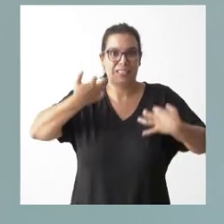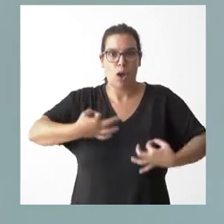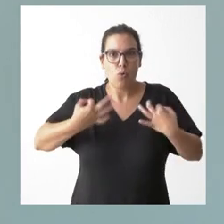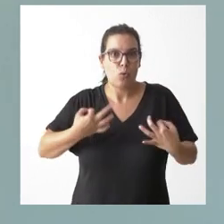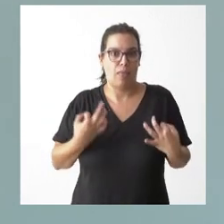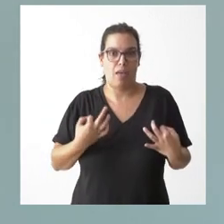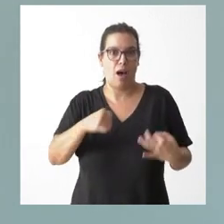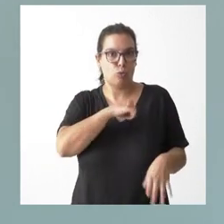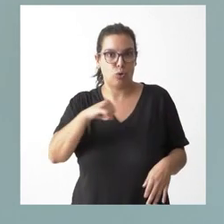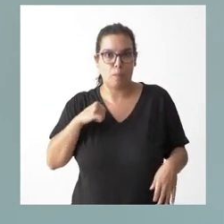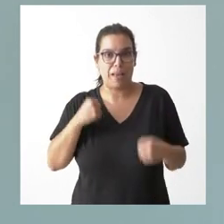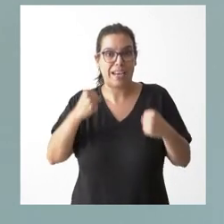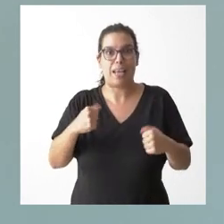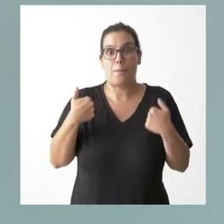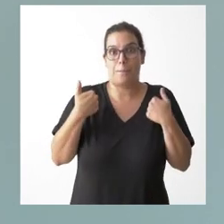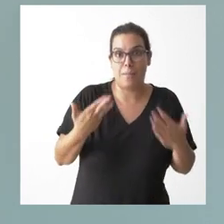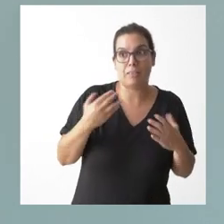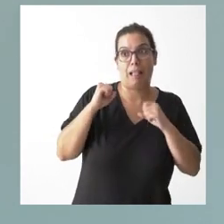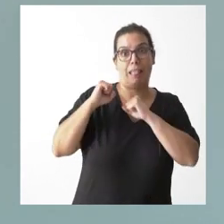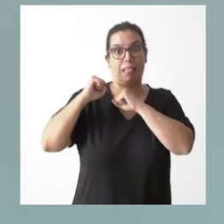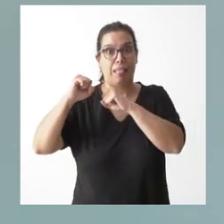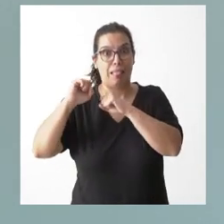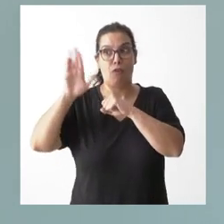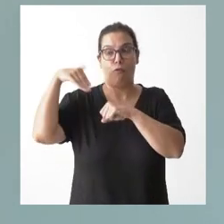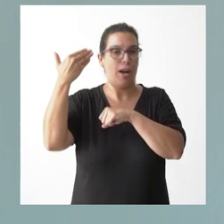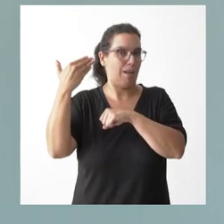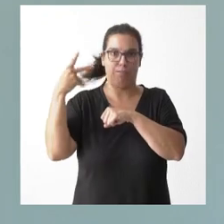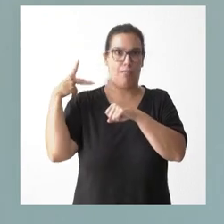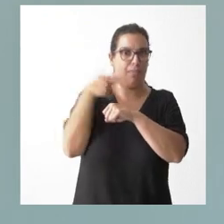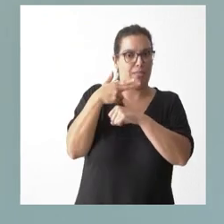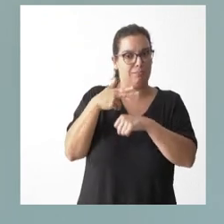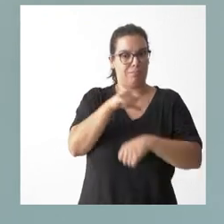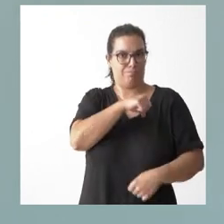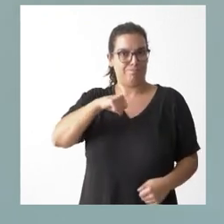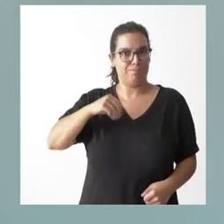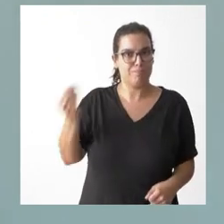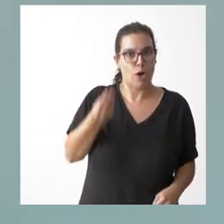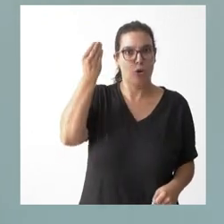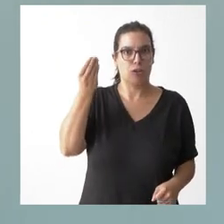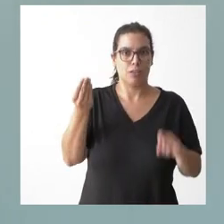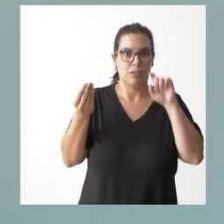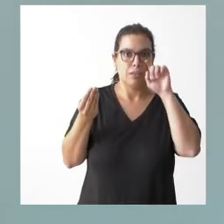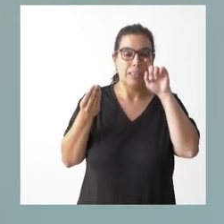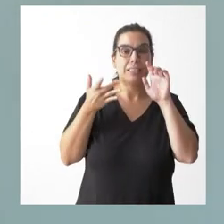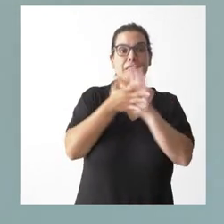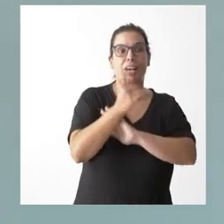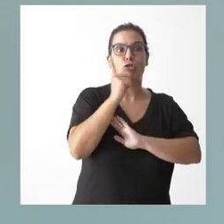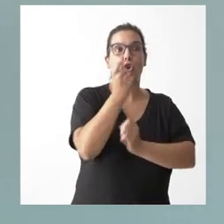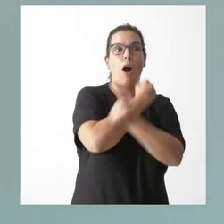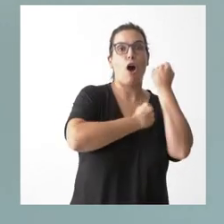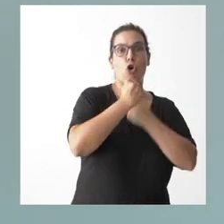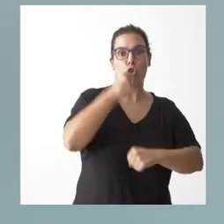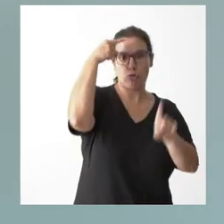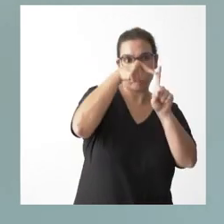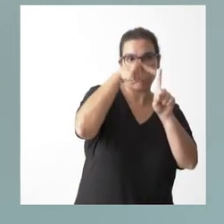autonomía energética, disminuir nuestra dependencia del exterior, y no se trata solo de tomar medidas que influyan en el ahorro, sino incidir